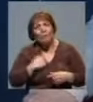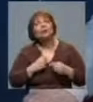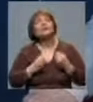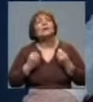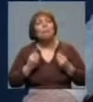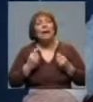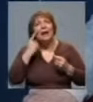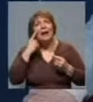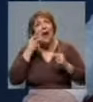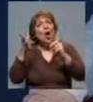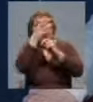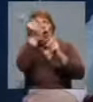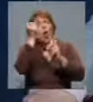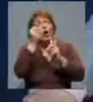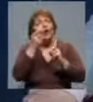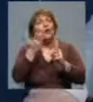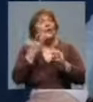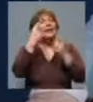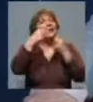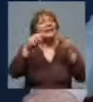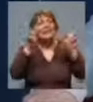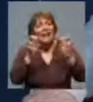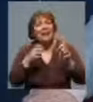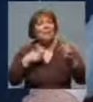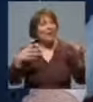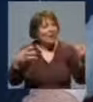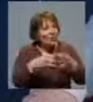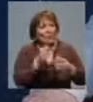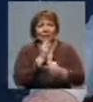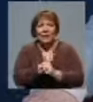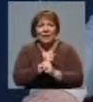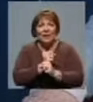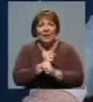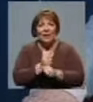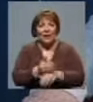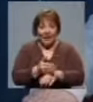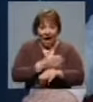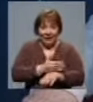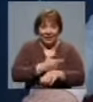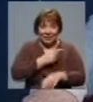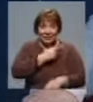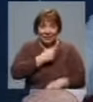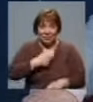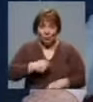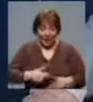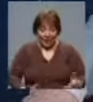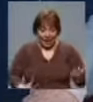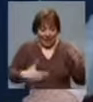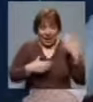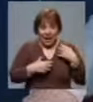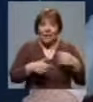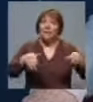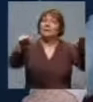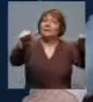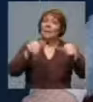lograr este determinadas cosas este antes de que de asumir este Mujica